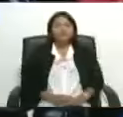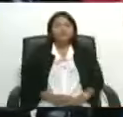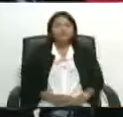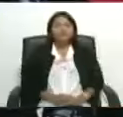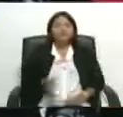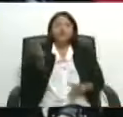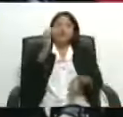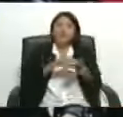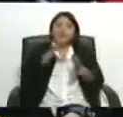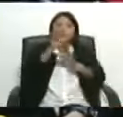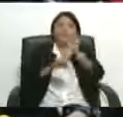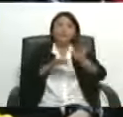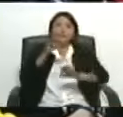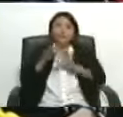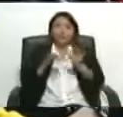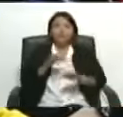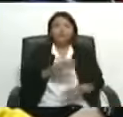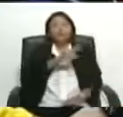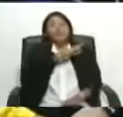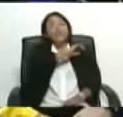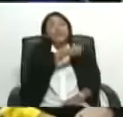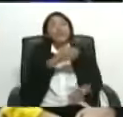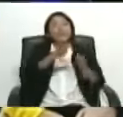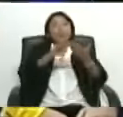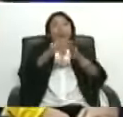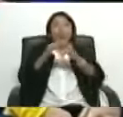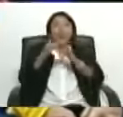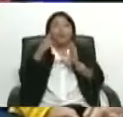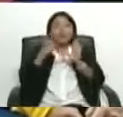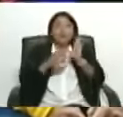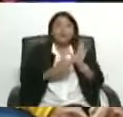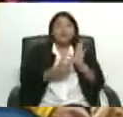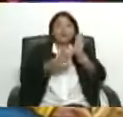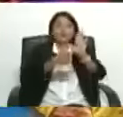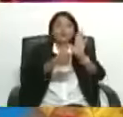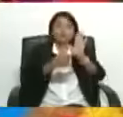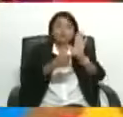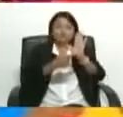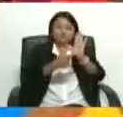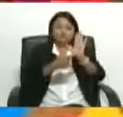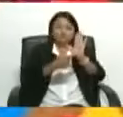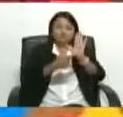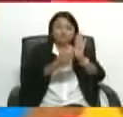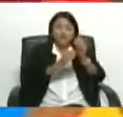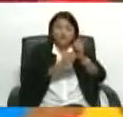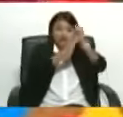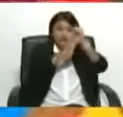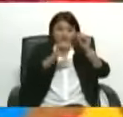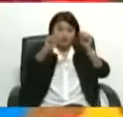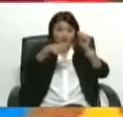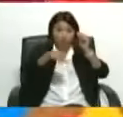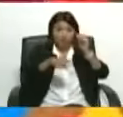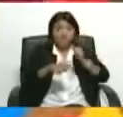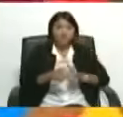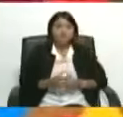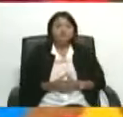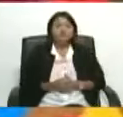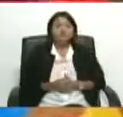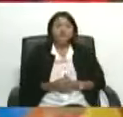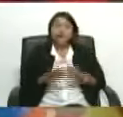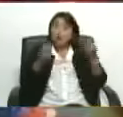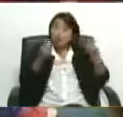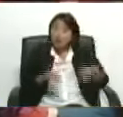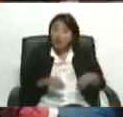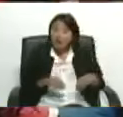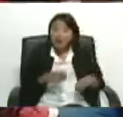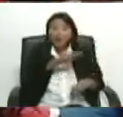Recapitulo. Jefe de comunidad al frente. ¿Están de acuerdo? Ya va. ¿Están de